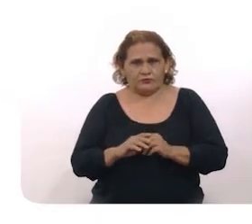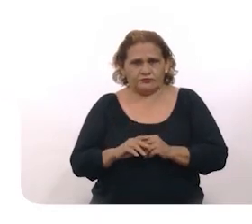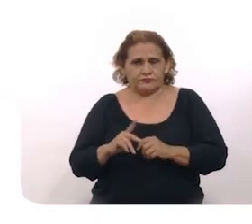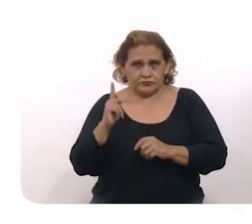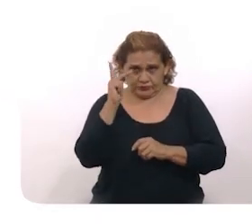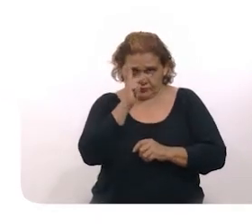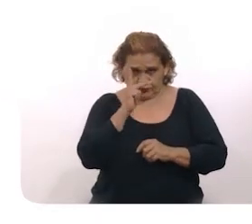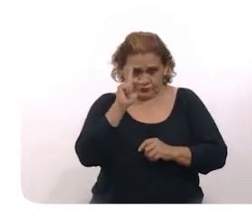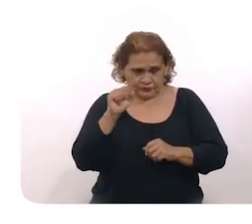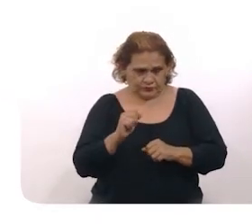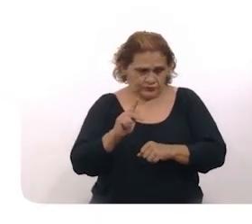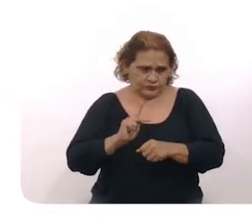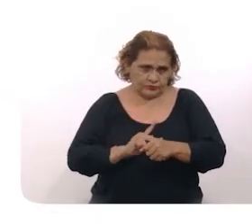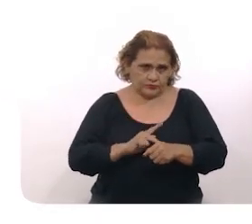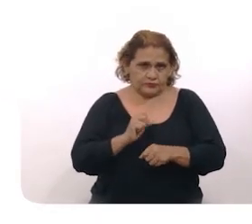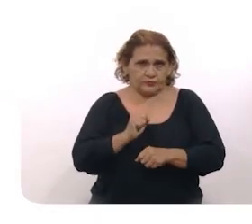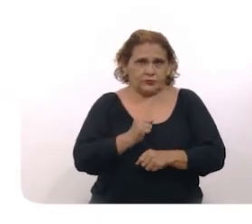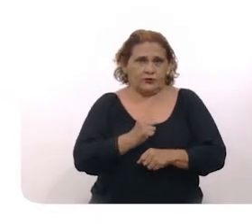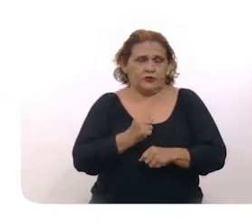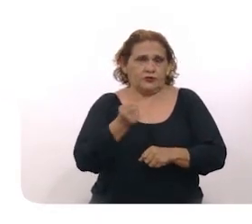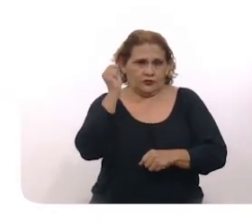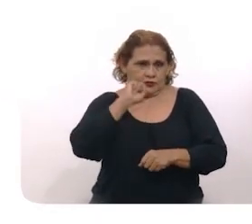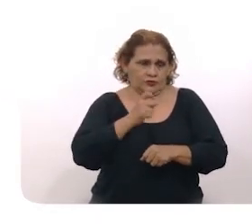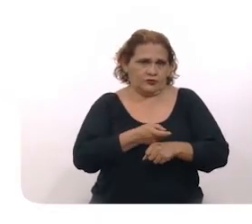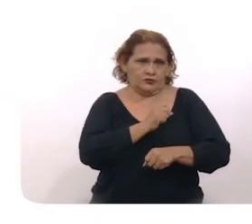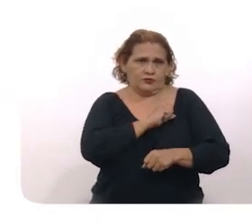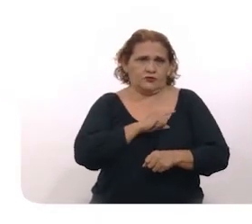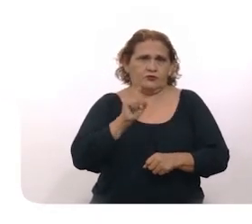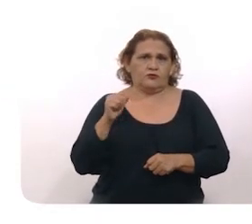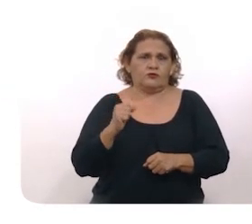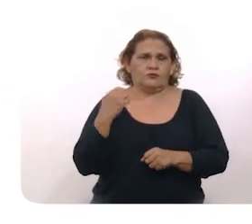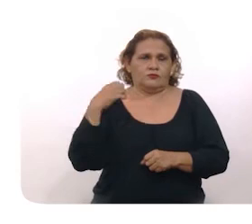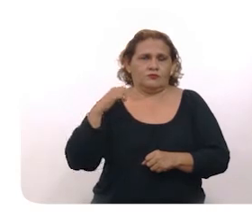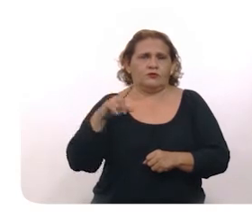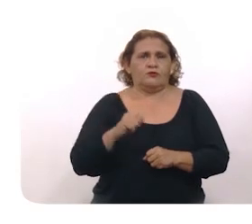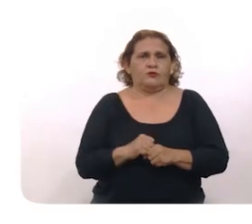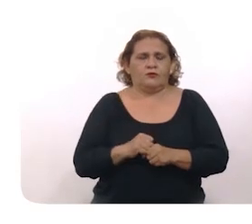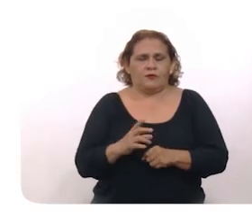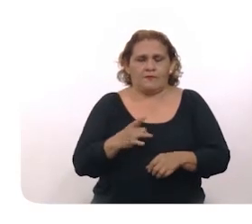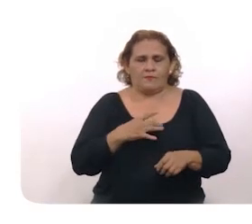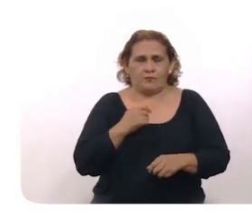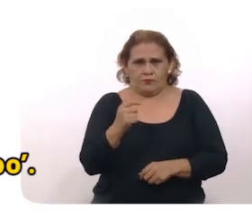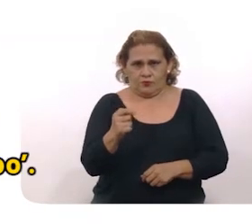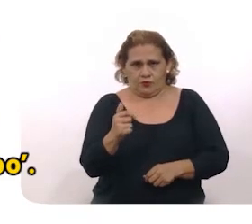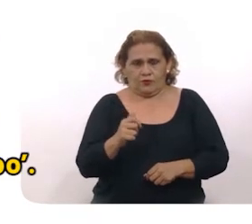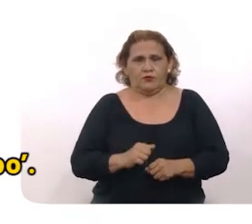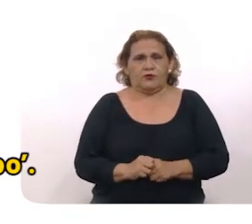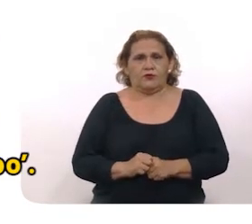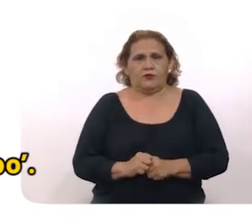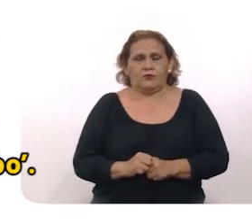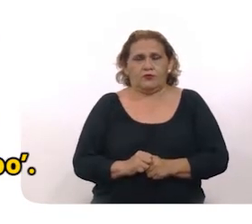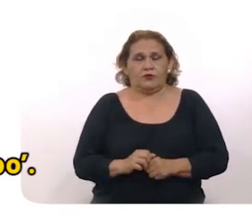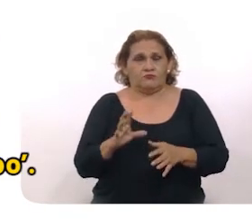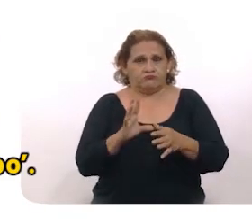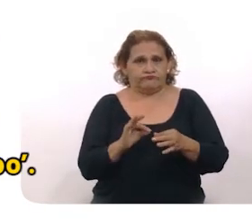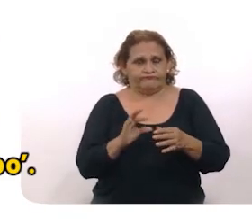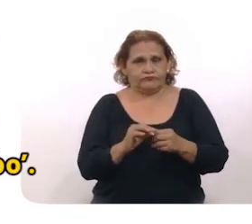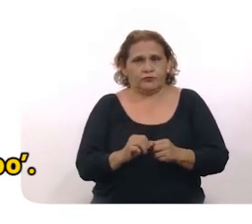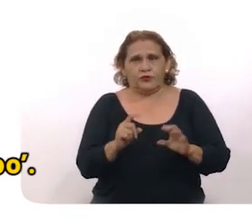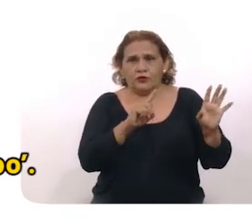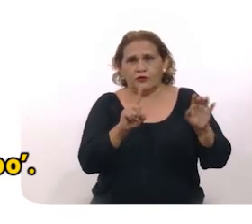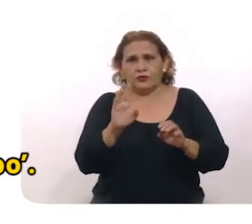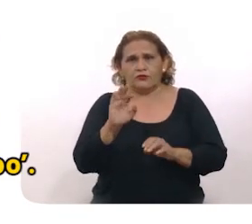constantemente por personal médico de la Secretaría de Salud de Yucatán. Presentan síntomas leves. Como ya mencionamos,